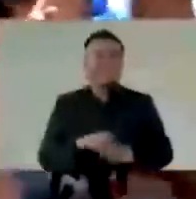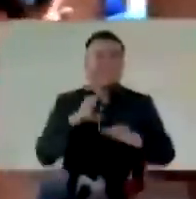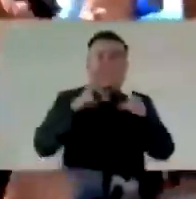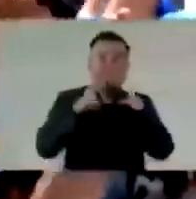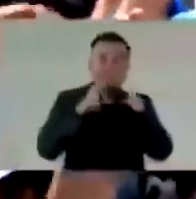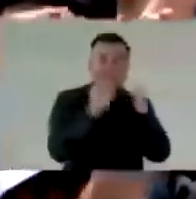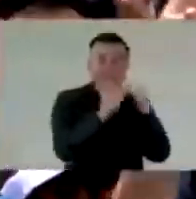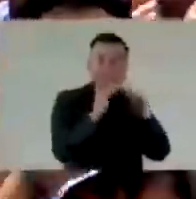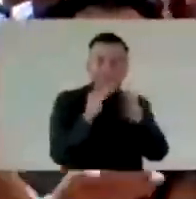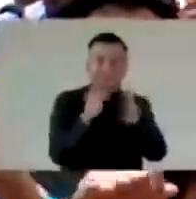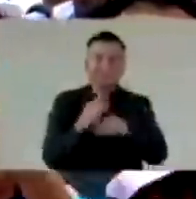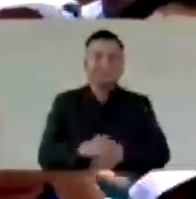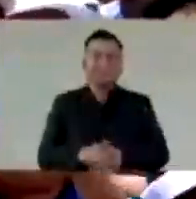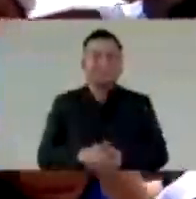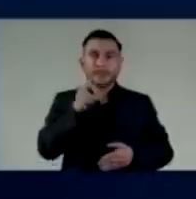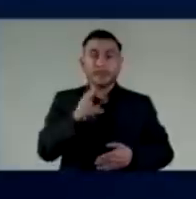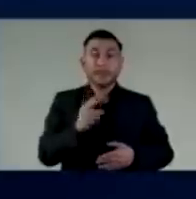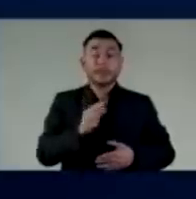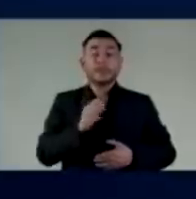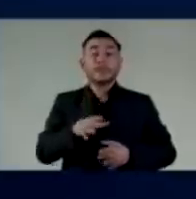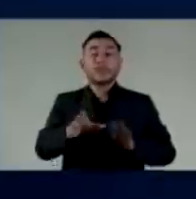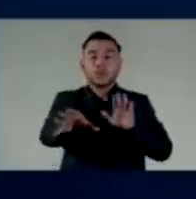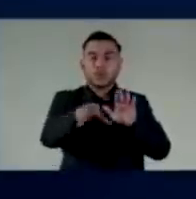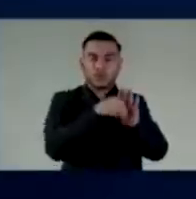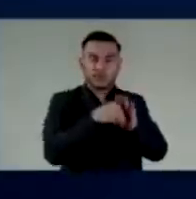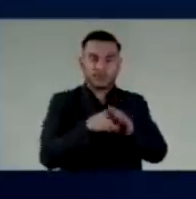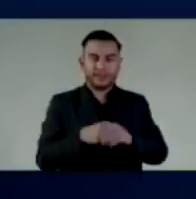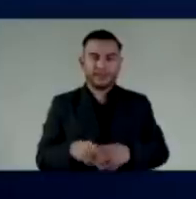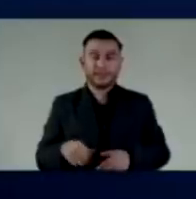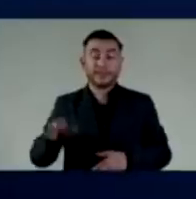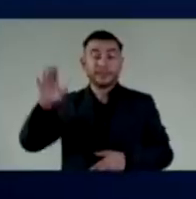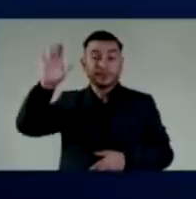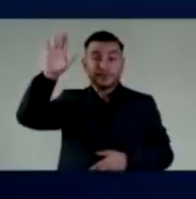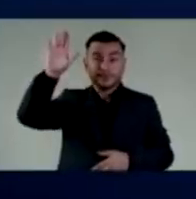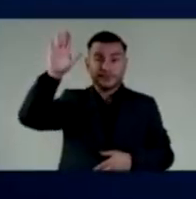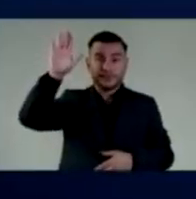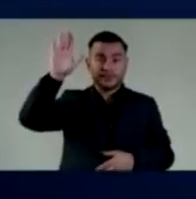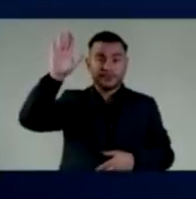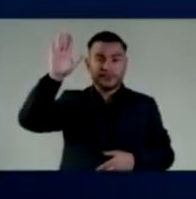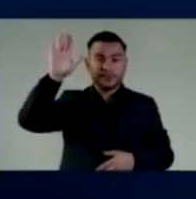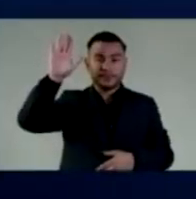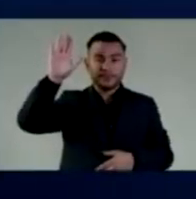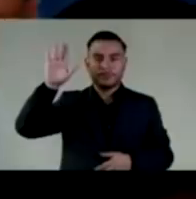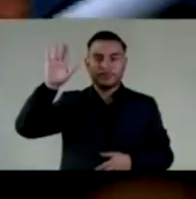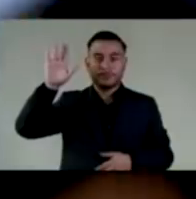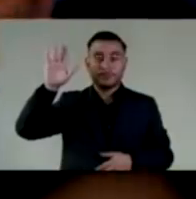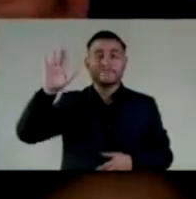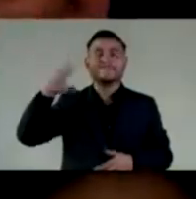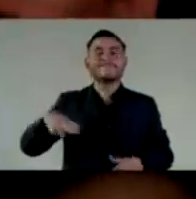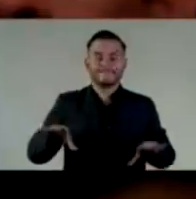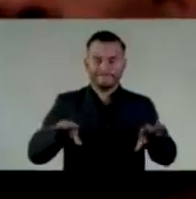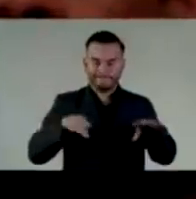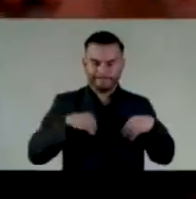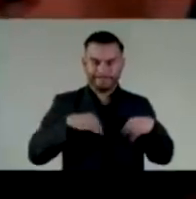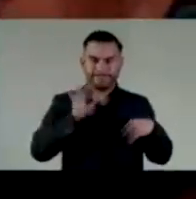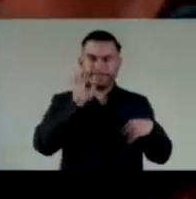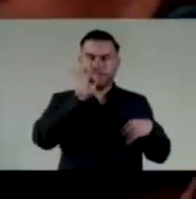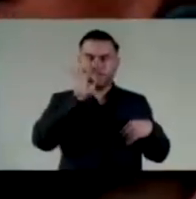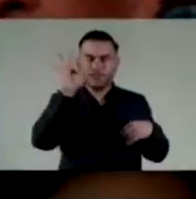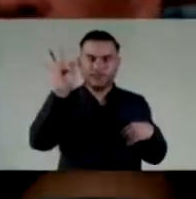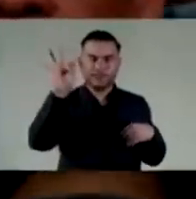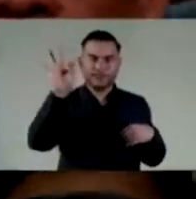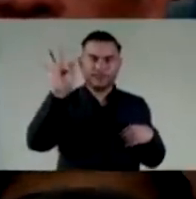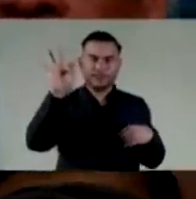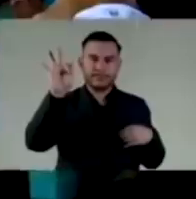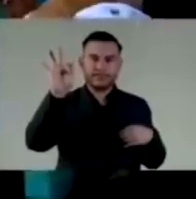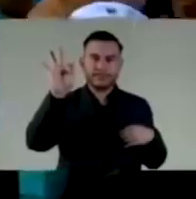finalizó su discurso con un juramento para el que pidió a cada uno de los asistentes en la Plaza Barrios que alzaran su brazo derecho y al resto